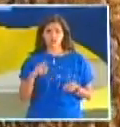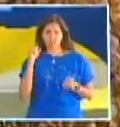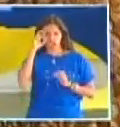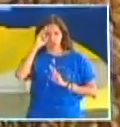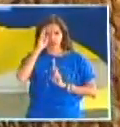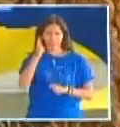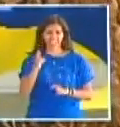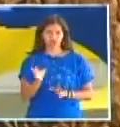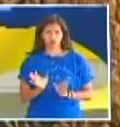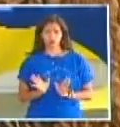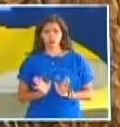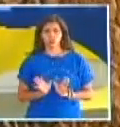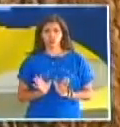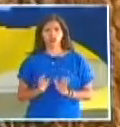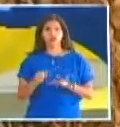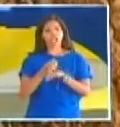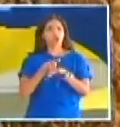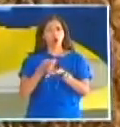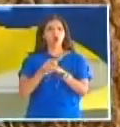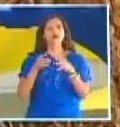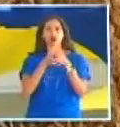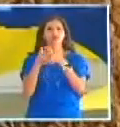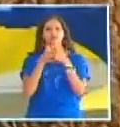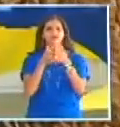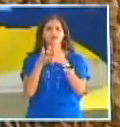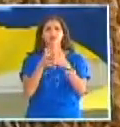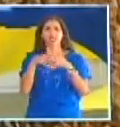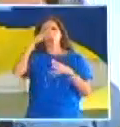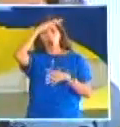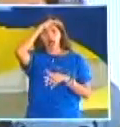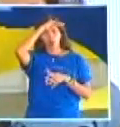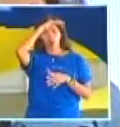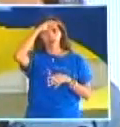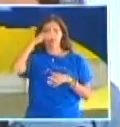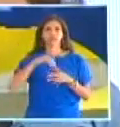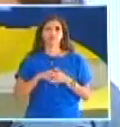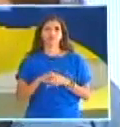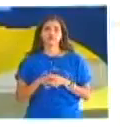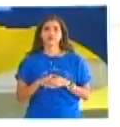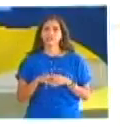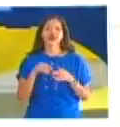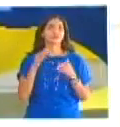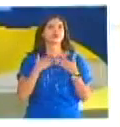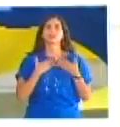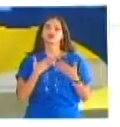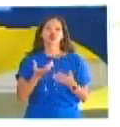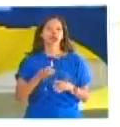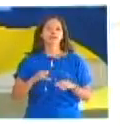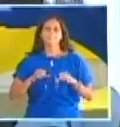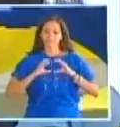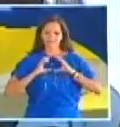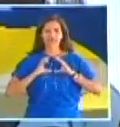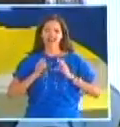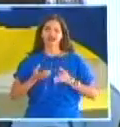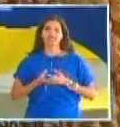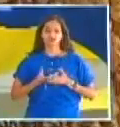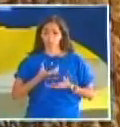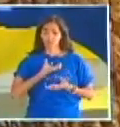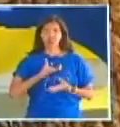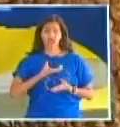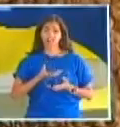e insolente del gobierno imperialista de Donald Trump es sencillamente una medalla. Te entrego este